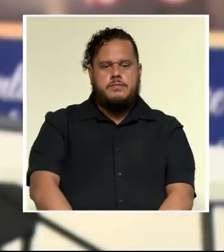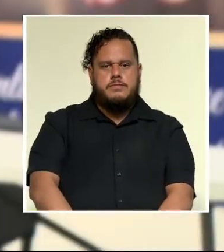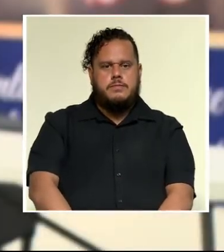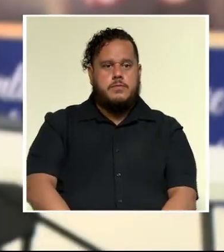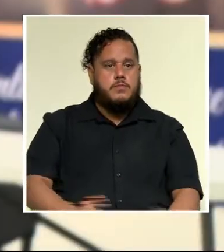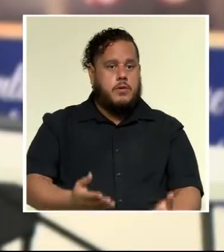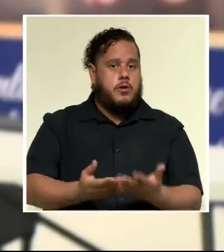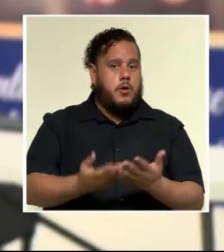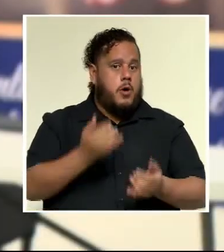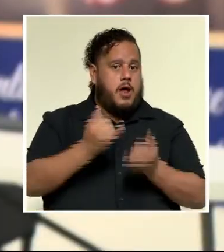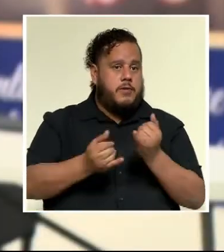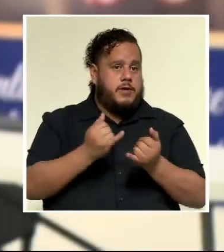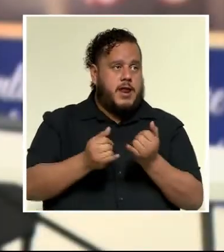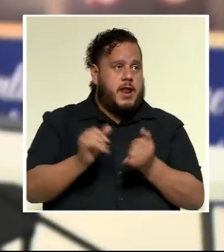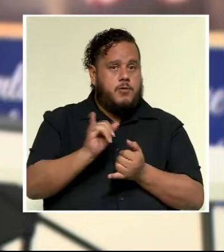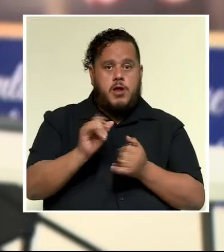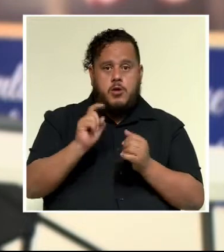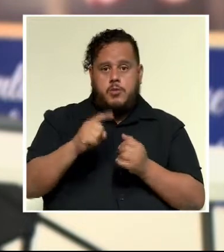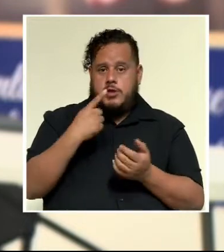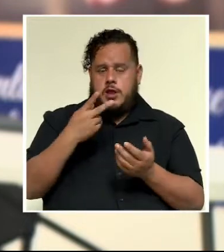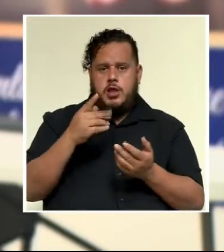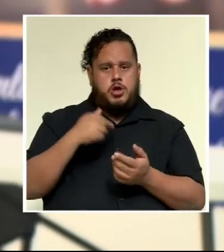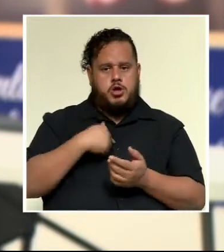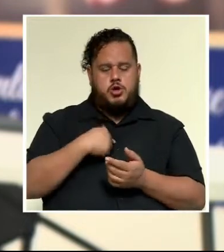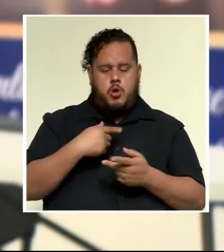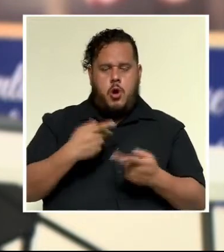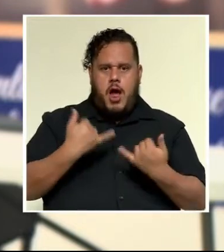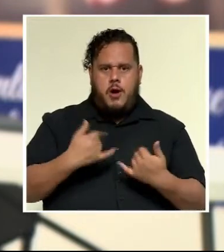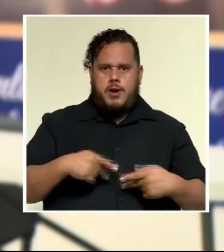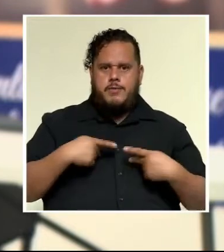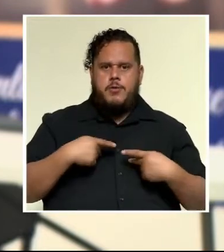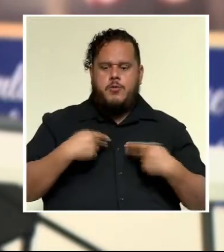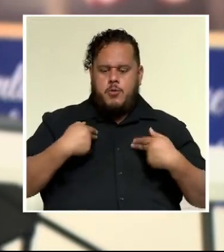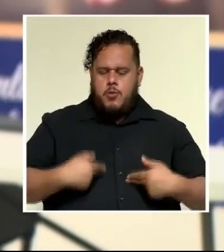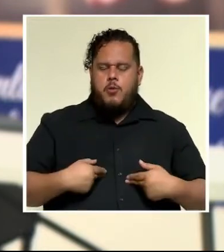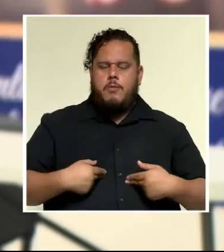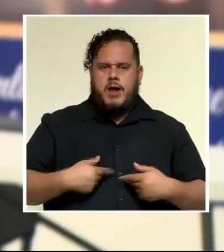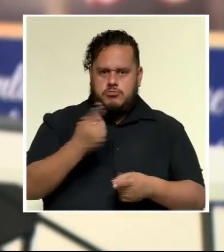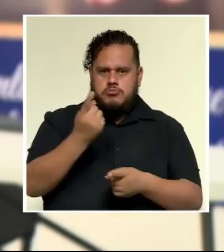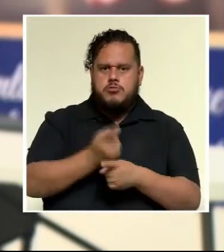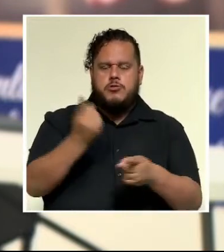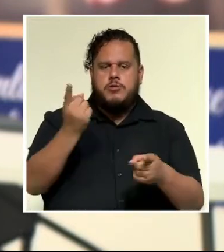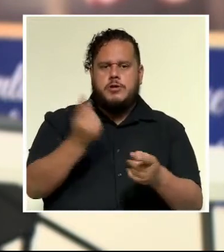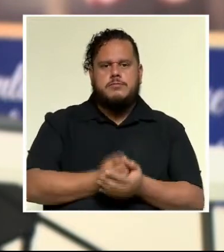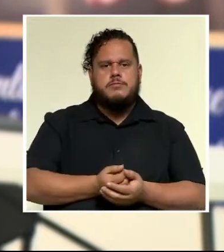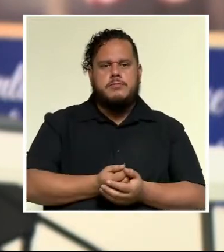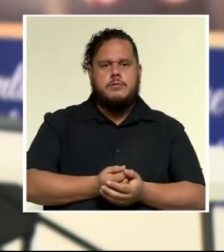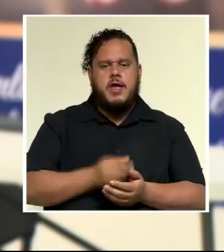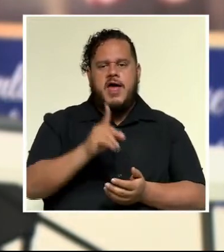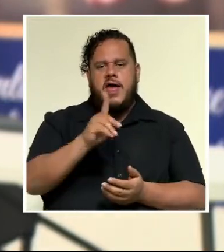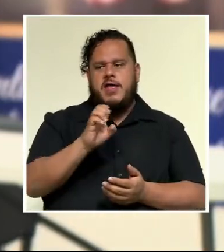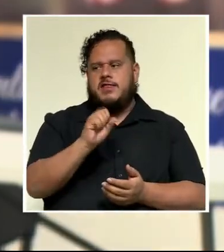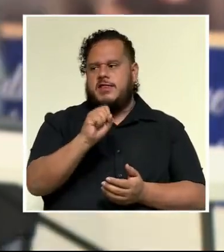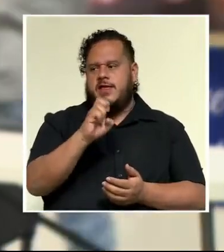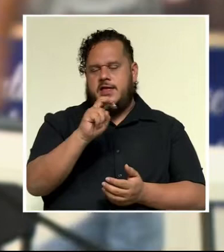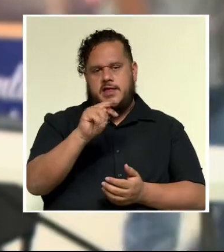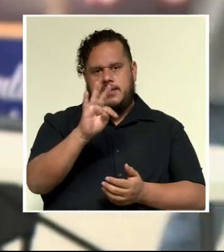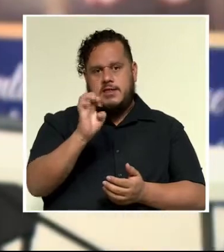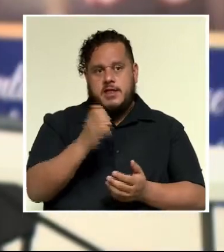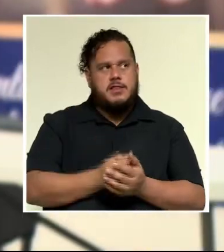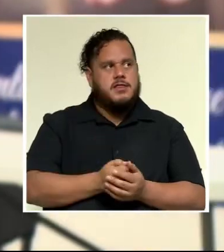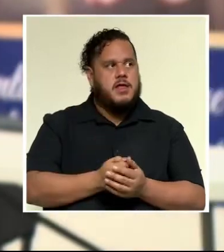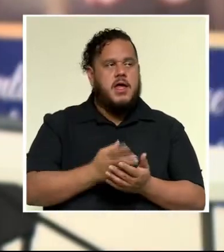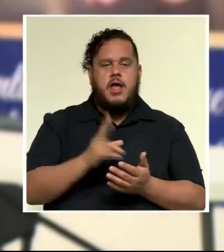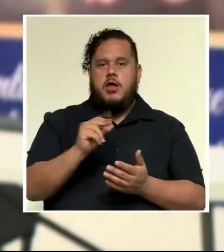Realizarme como debe ser, como un ser humano decente, ya decente. No volverme otra vez